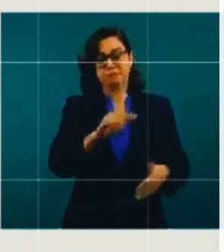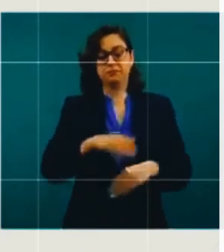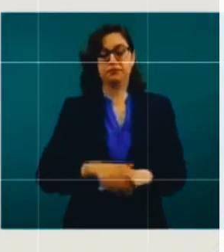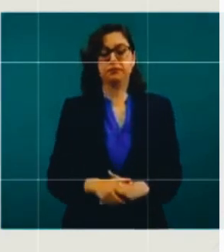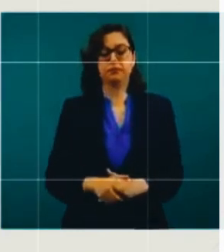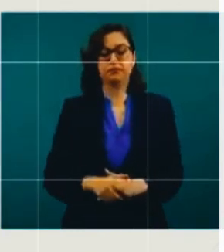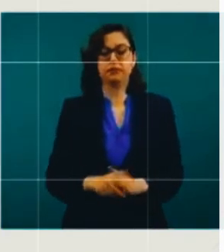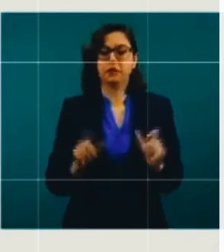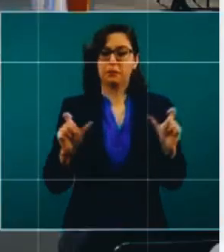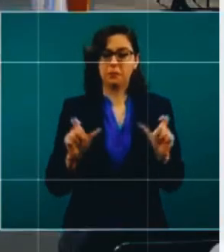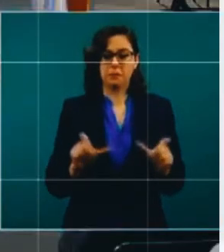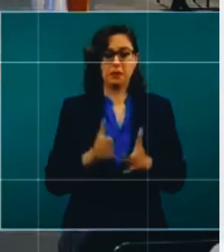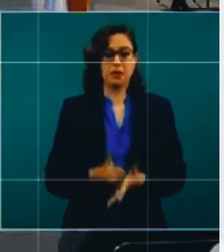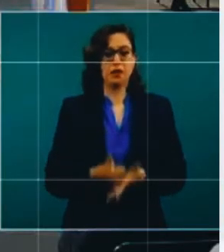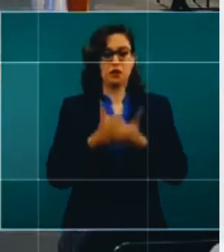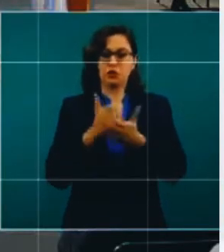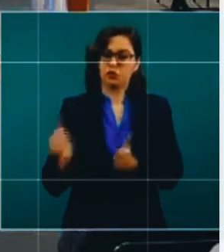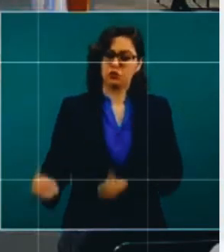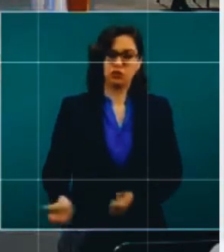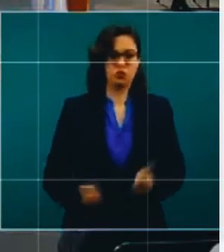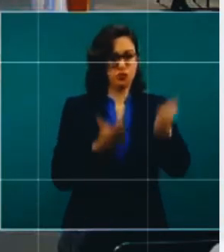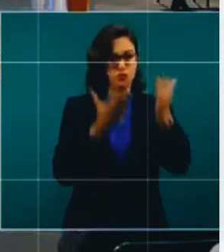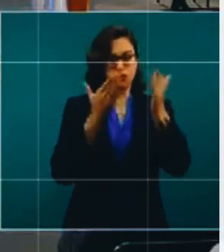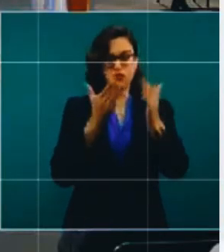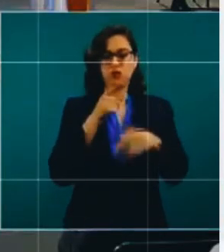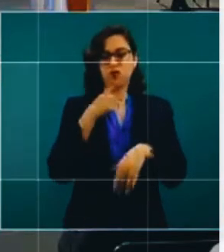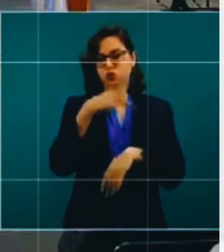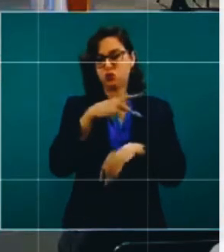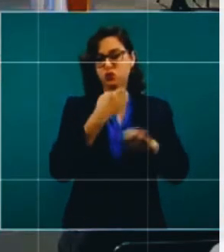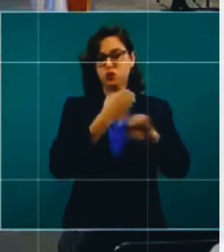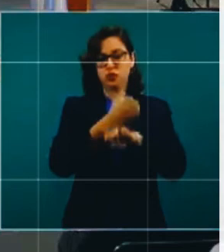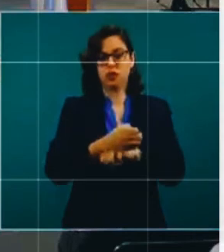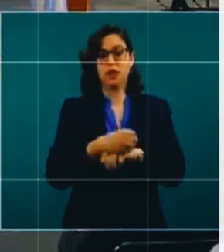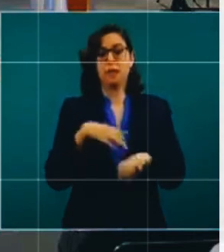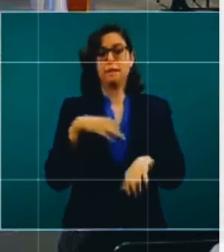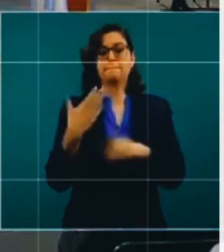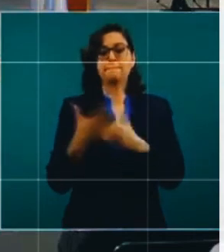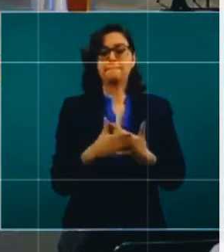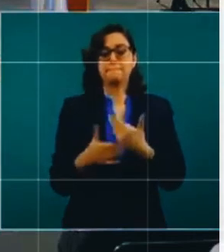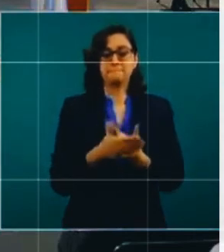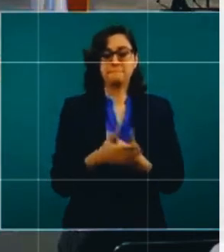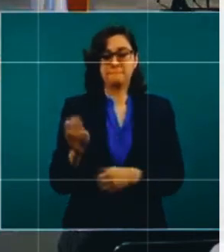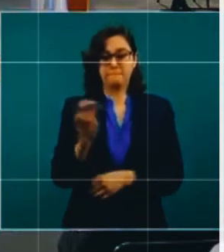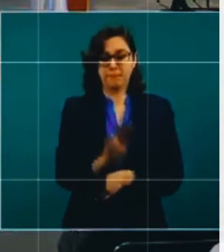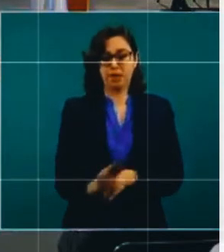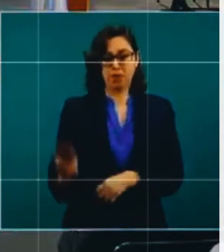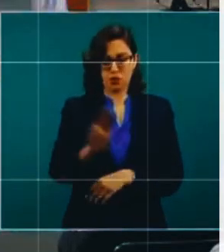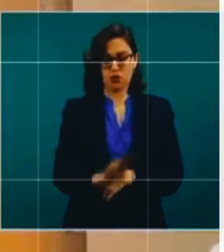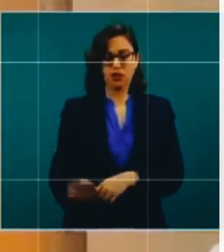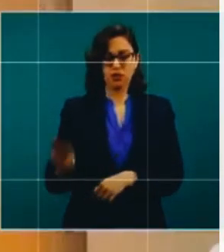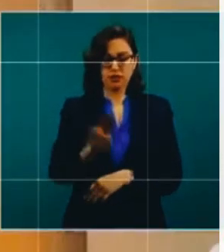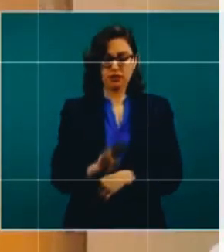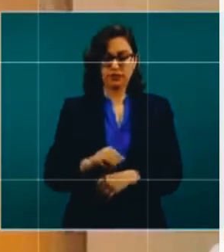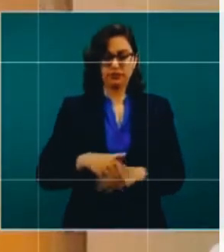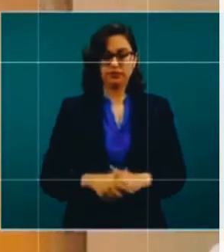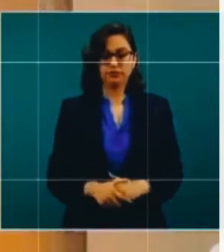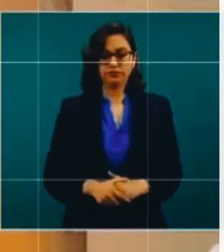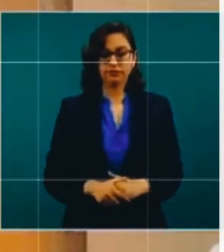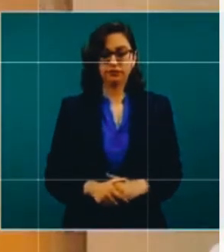la seguridad para su traslado. Esto va a suceder el día miércoles. El miércoles estaremos haciendo